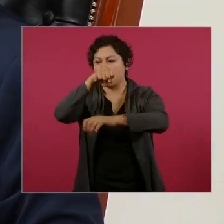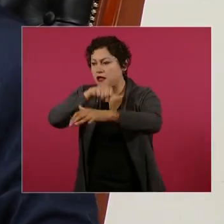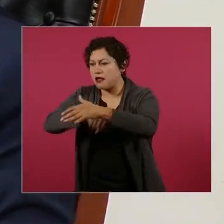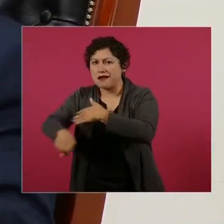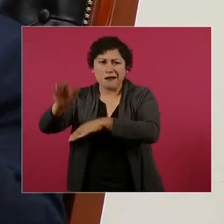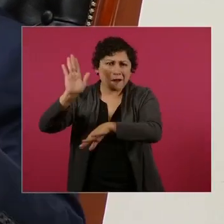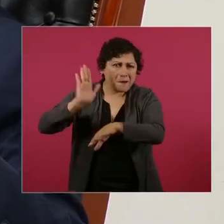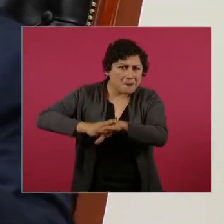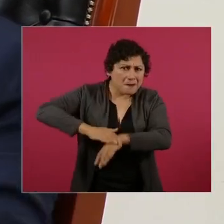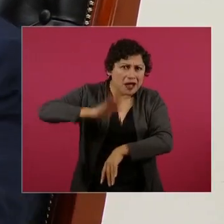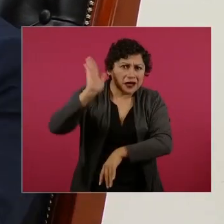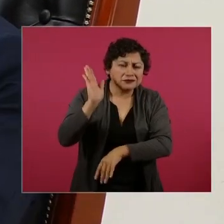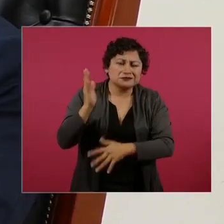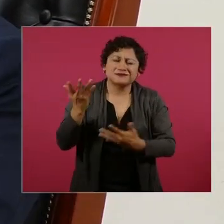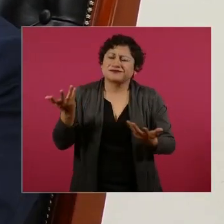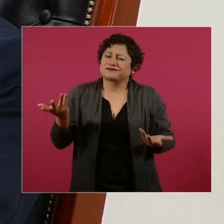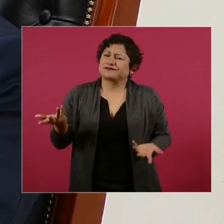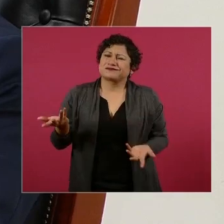más que eso